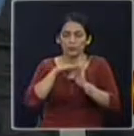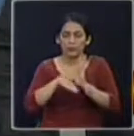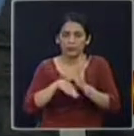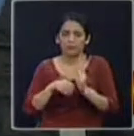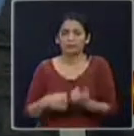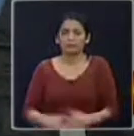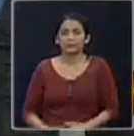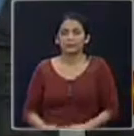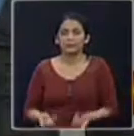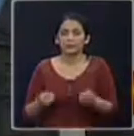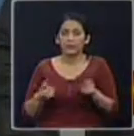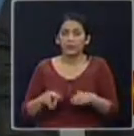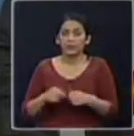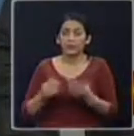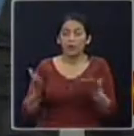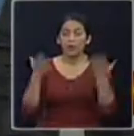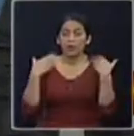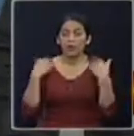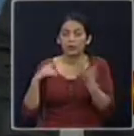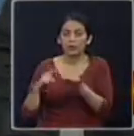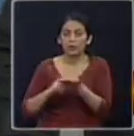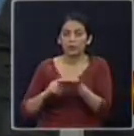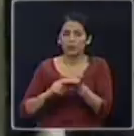diálogo del sector social en Guayaquil.